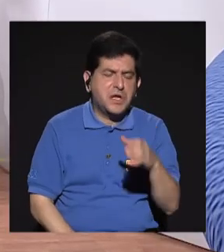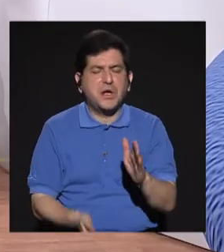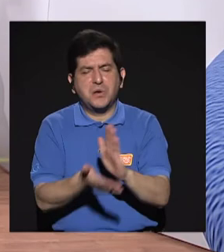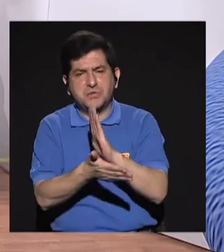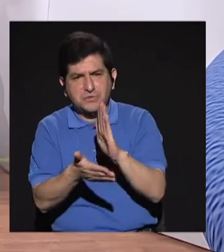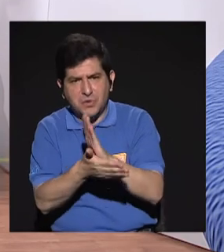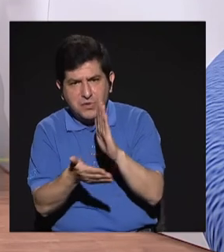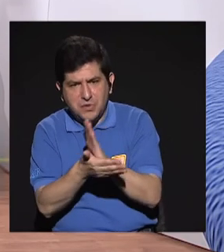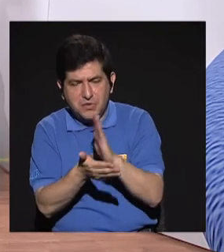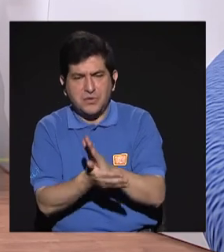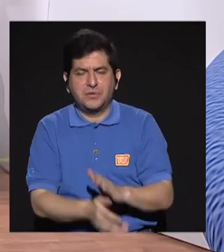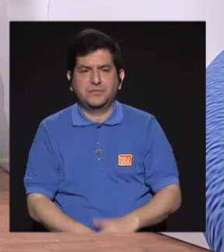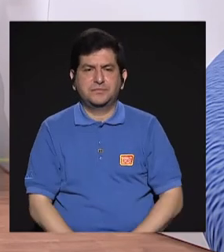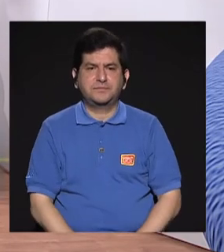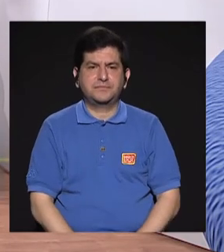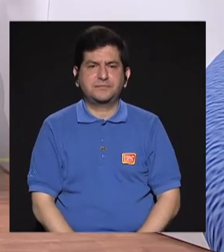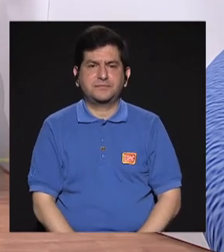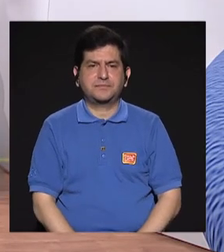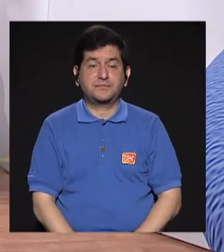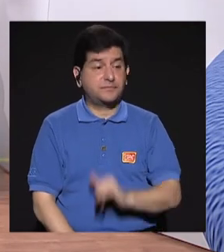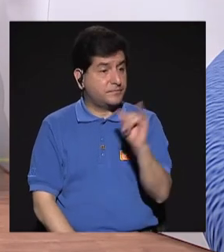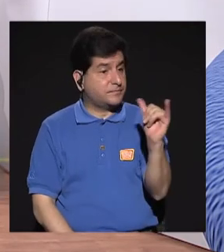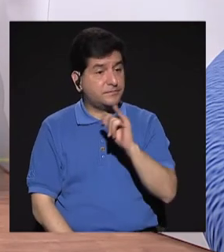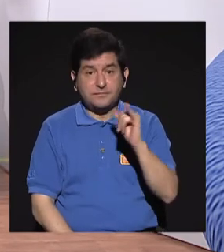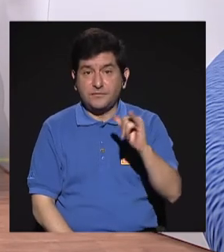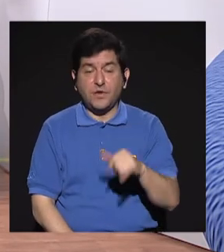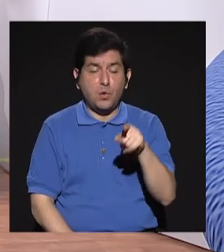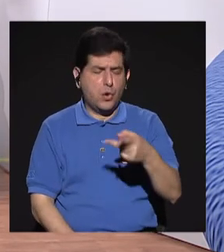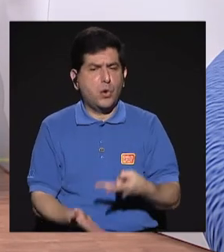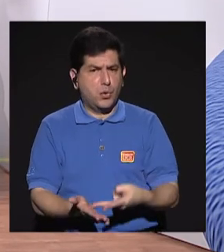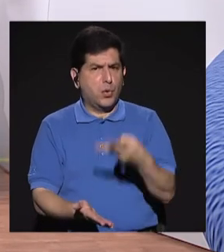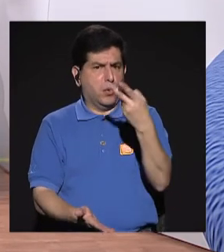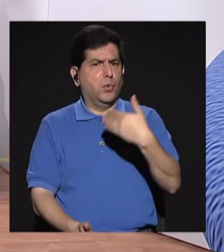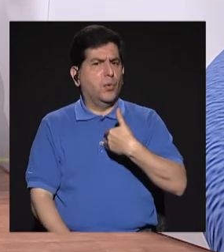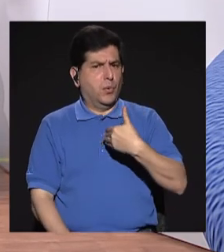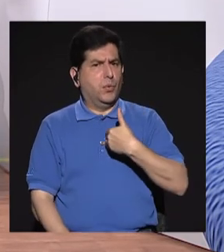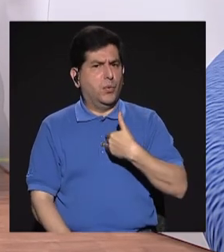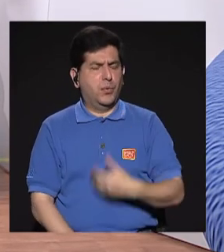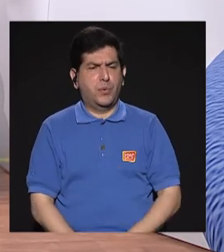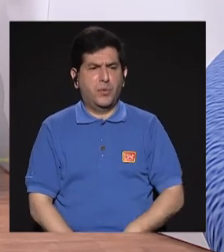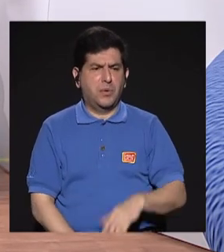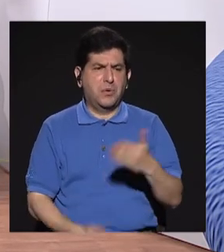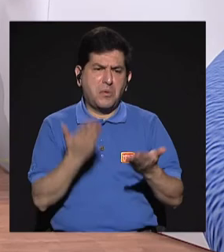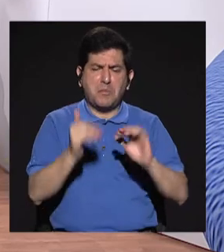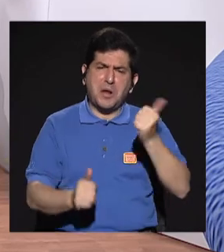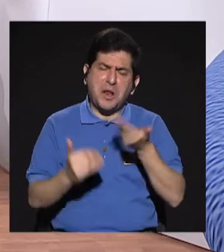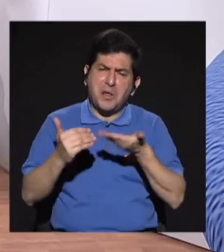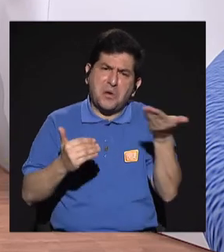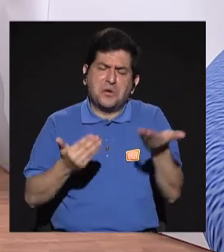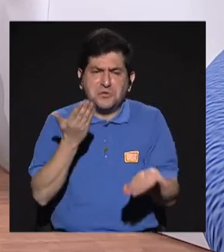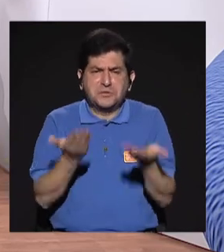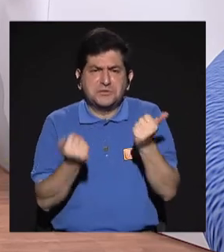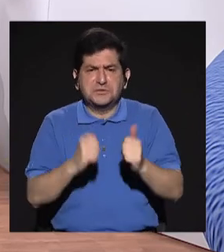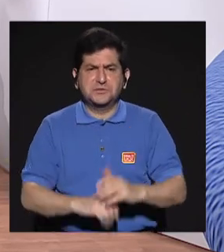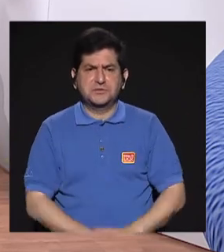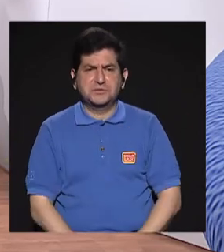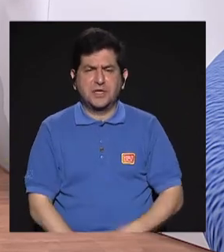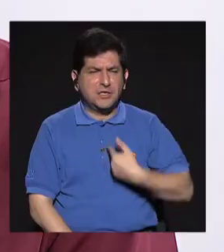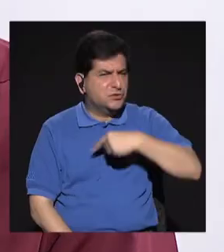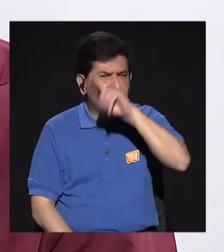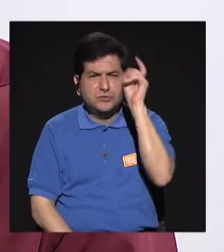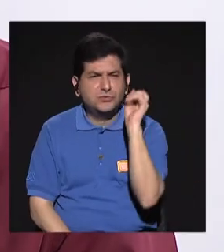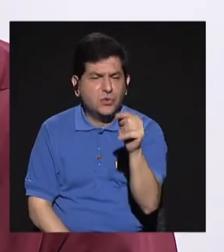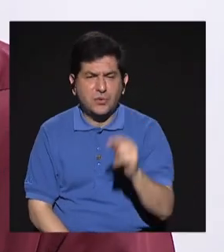facilitando de documentación entonces creo que también eso fue muy enriquecedor de más que otras cosas pensarían